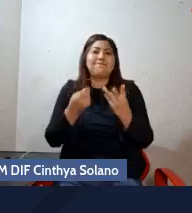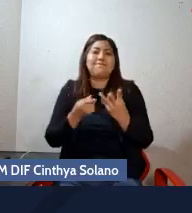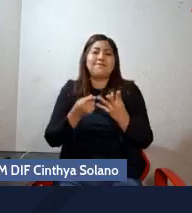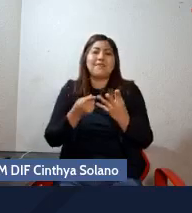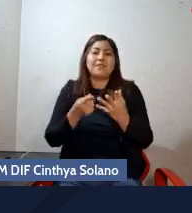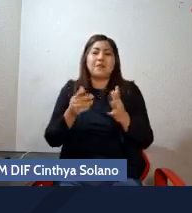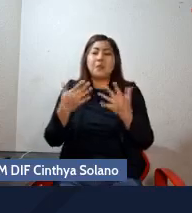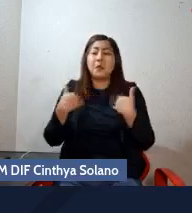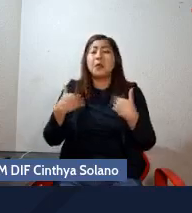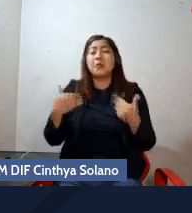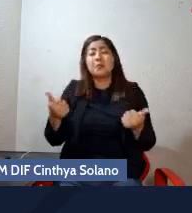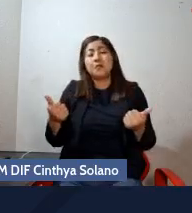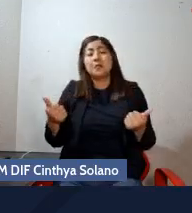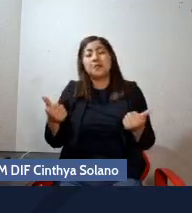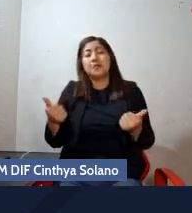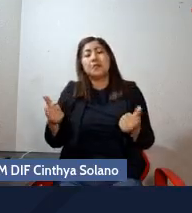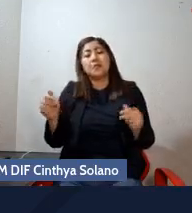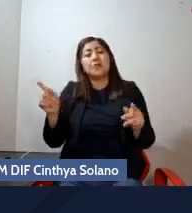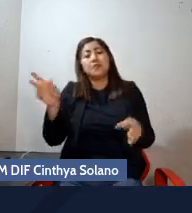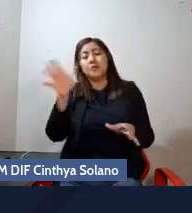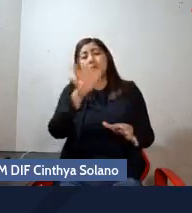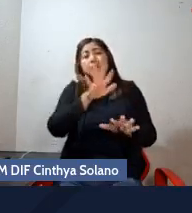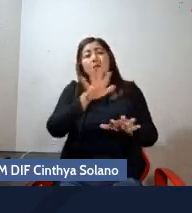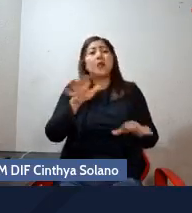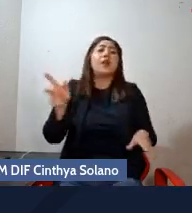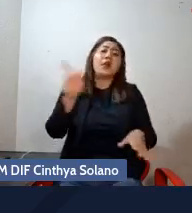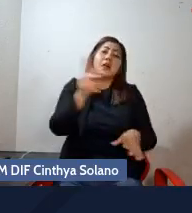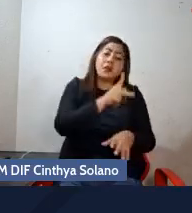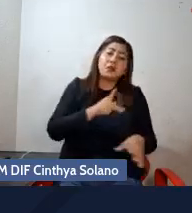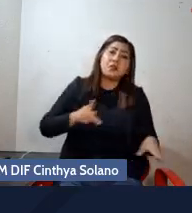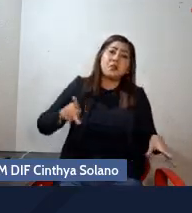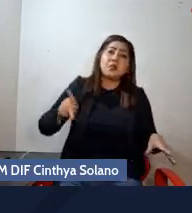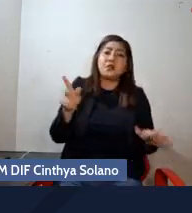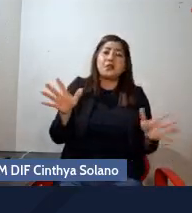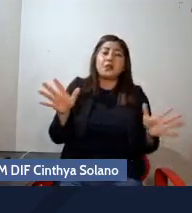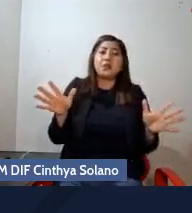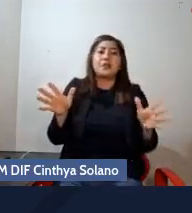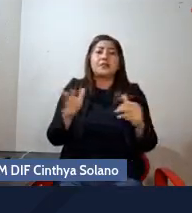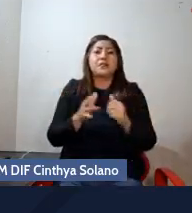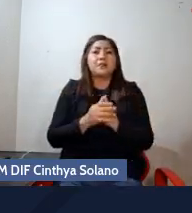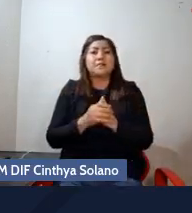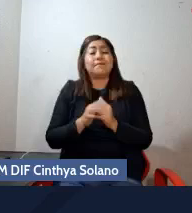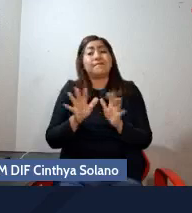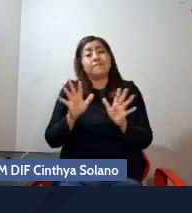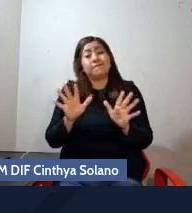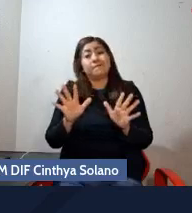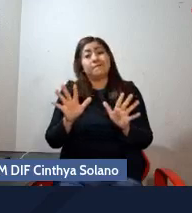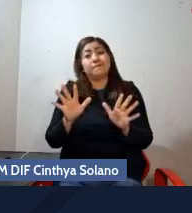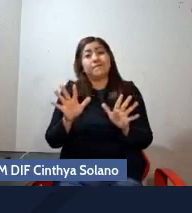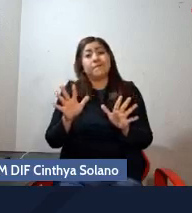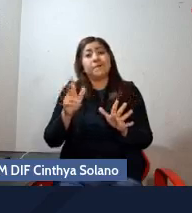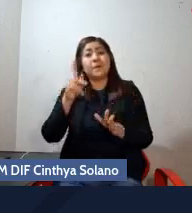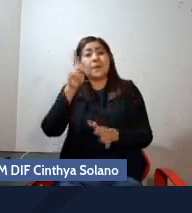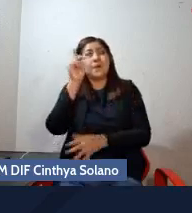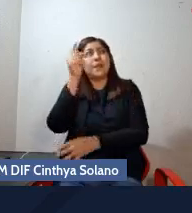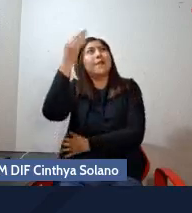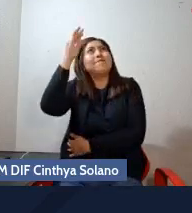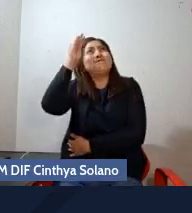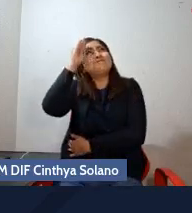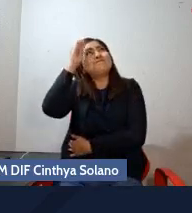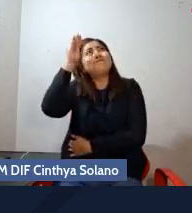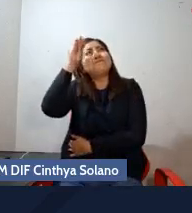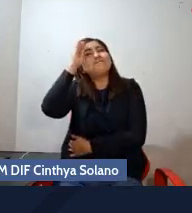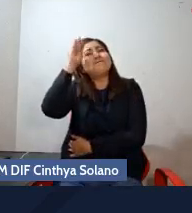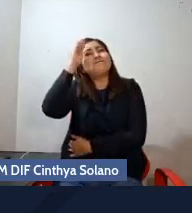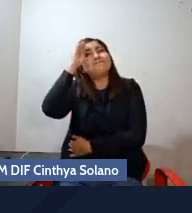favor de respondernos, pero también tenemos que detenernos unos minutos y pensar en algo.